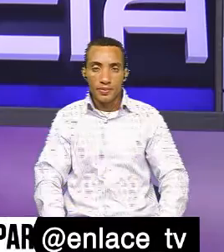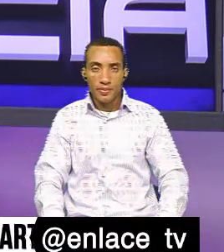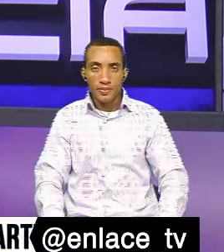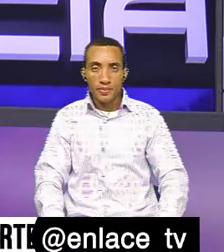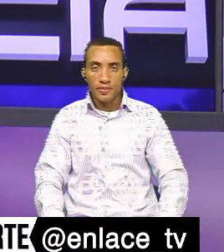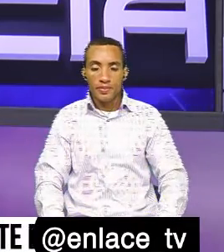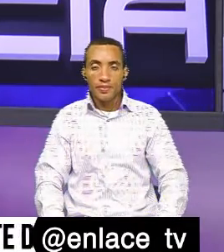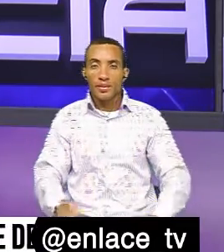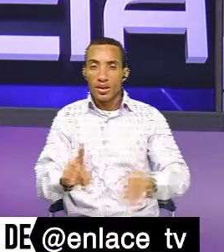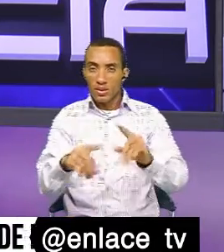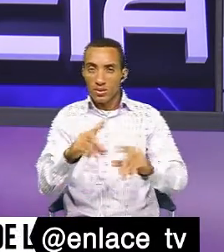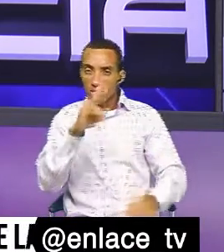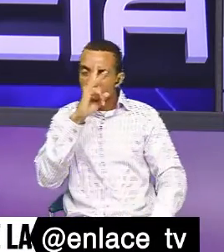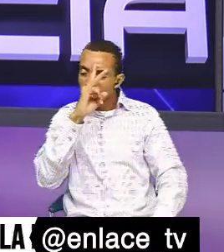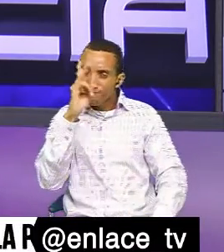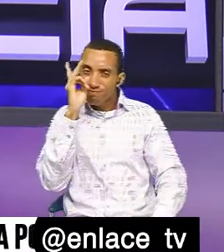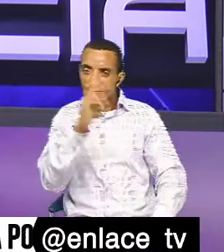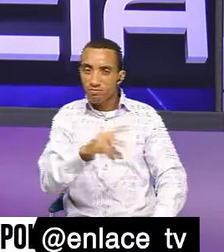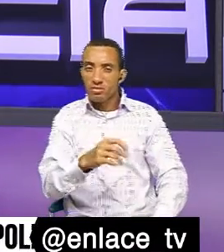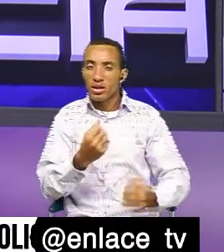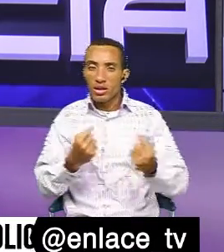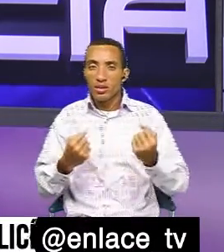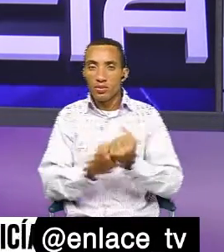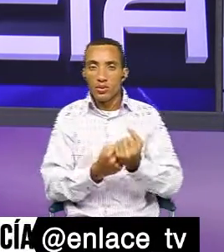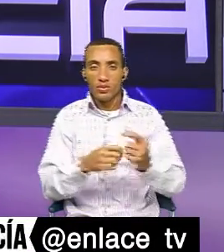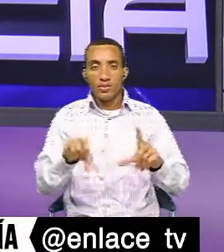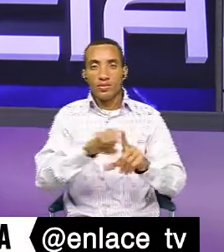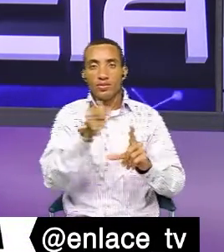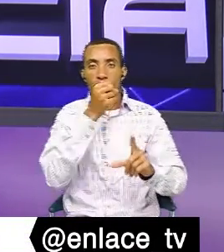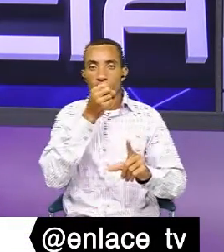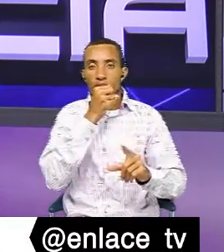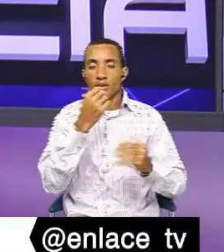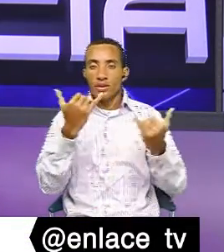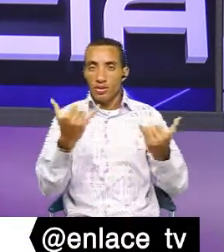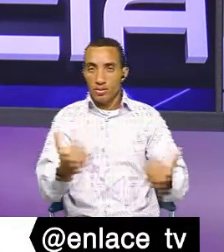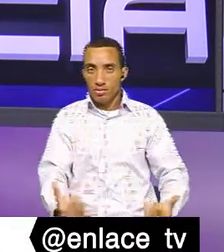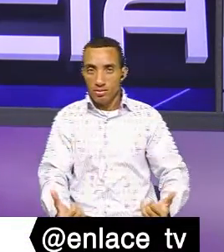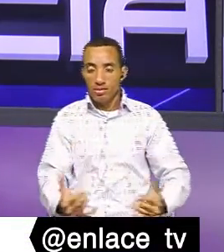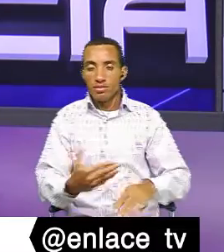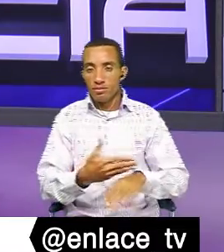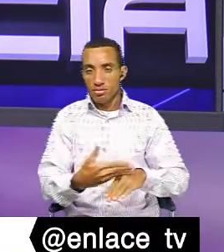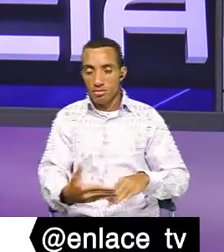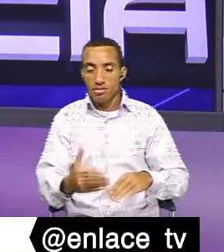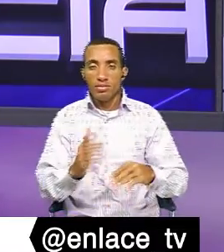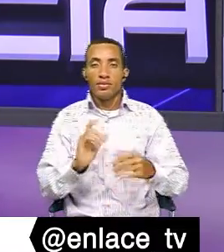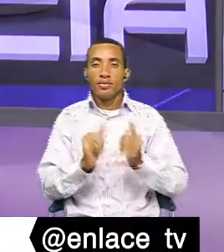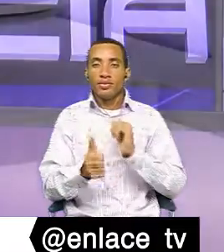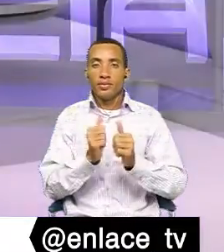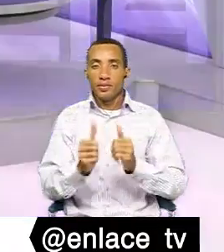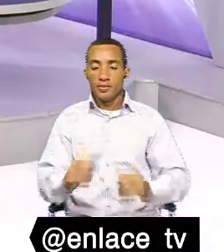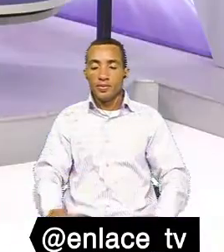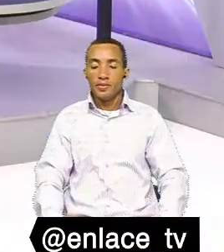Hacemos un reconocimiento a los que hacen posible el noticiero que usted quiere ver y en minutos regresamos con toda la información deportiva en Enlace Noticias.